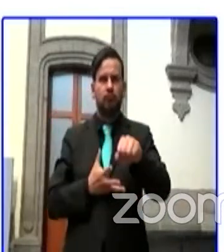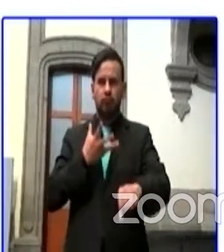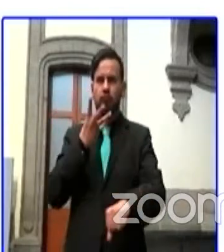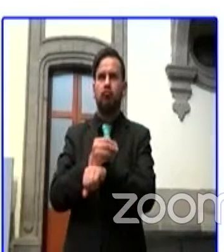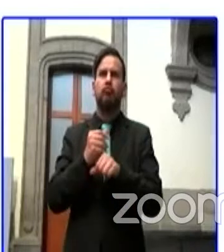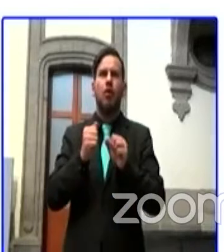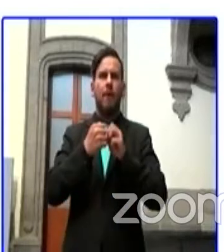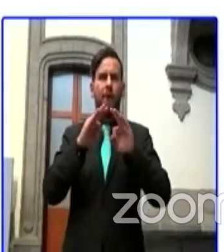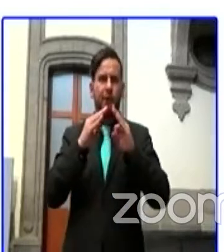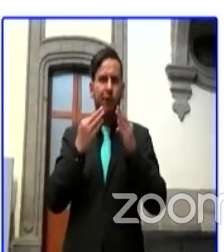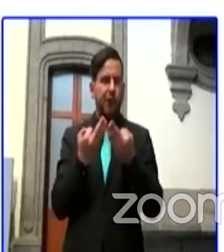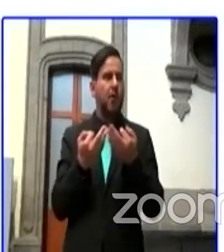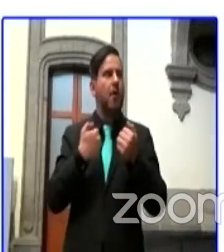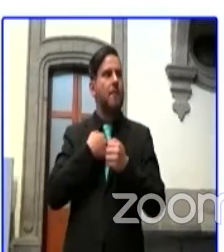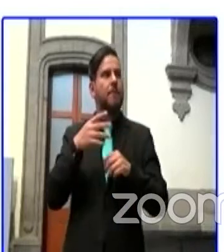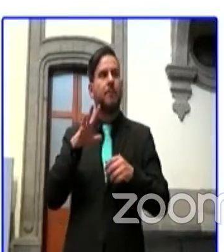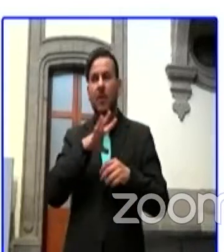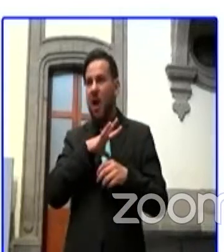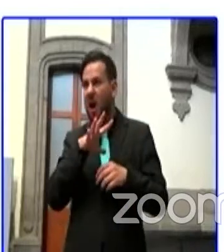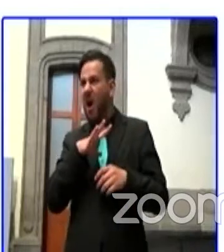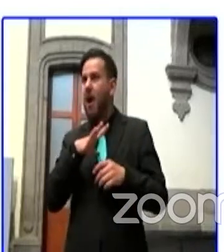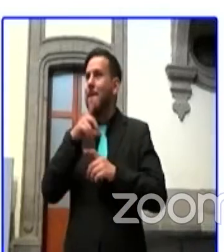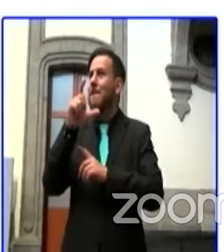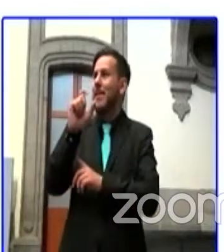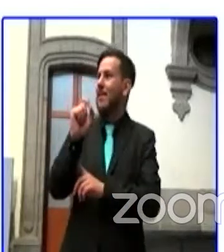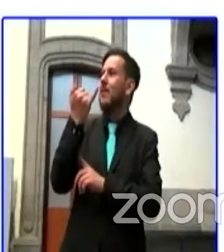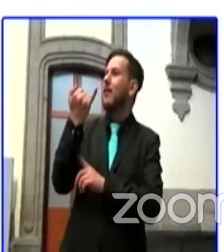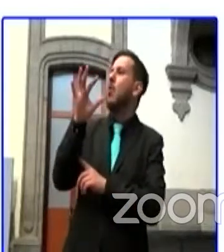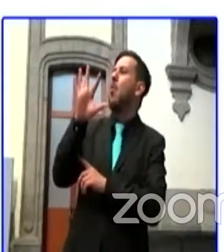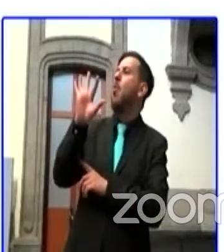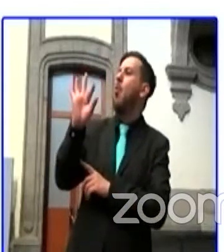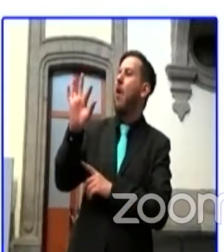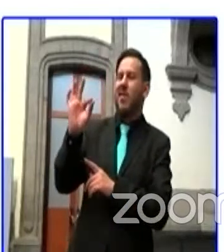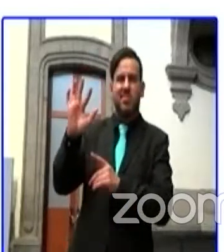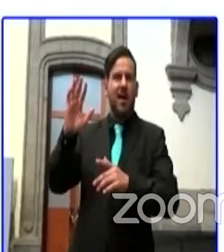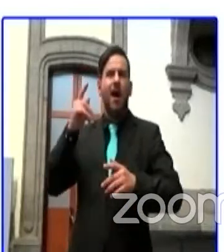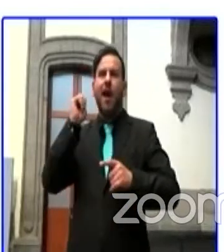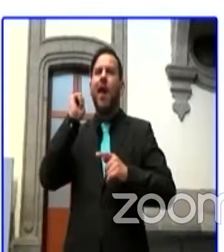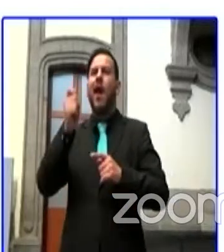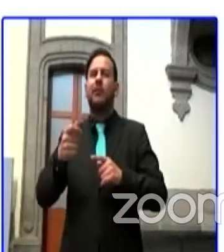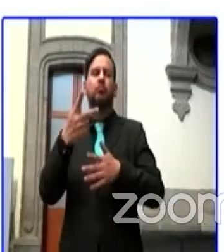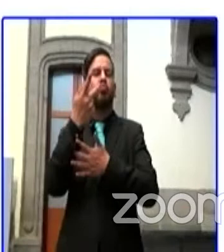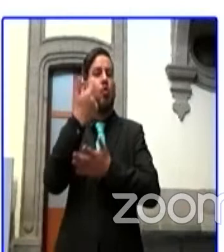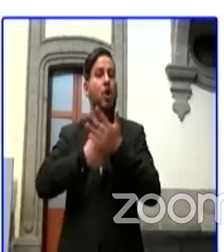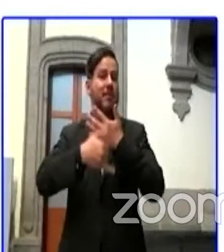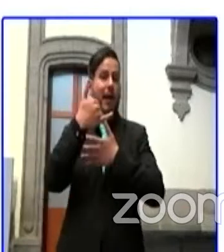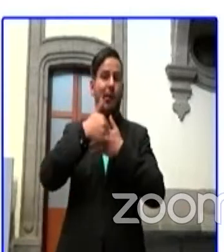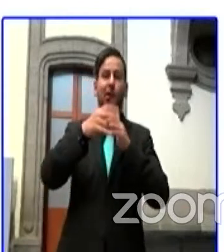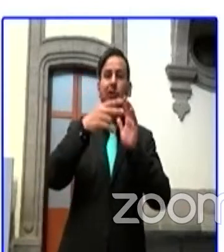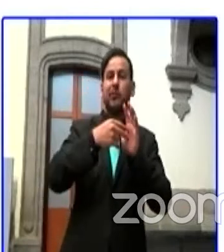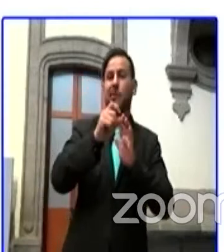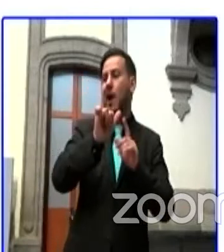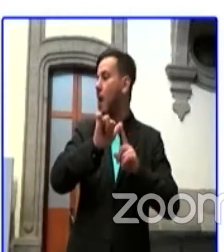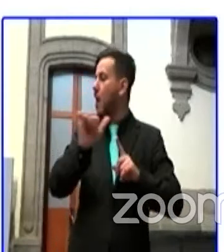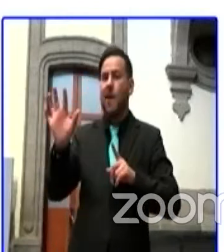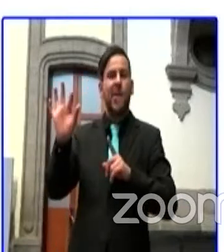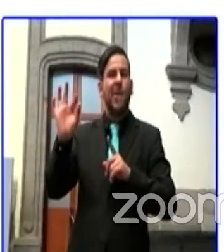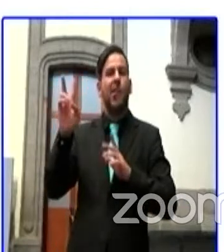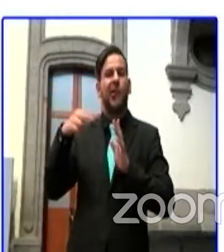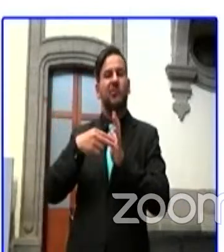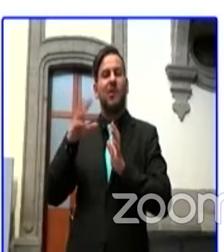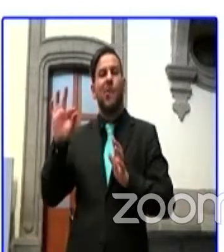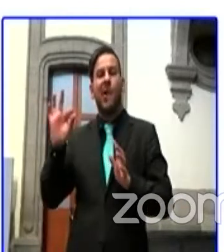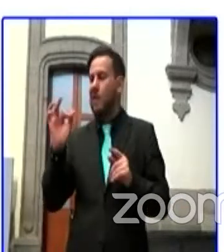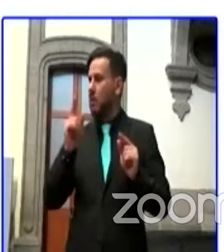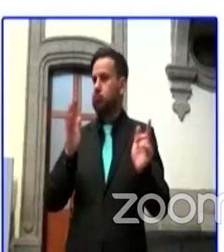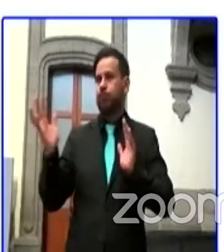además para poder cumplir, se hizo la Agenda 2040 igual, donde igual consultamos a todas las personas con discapacidad y